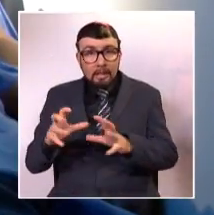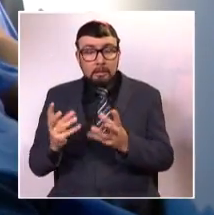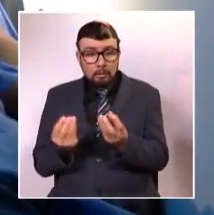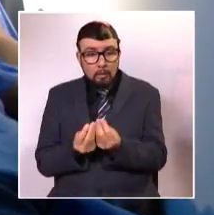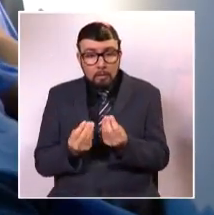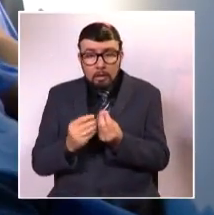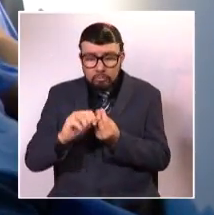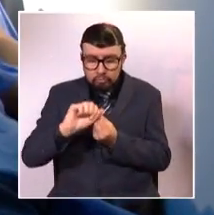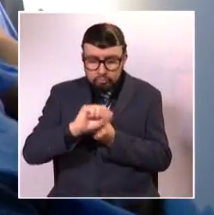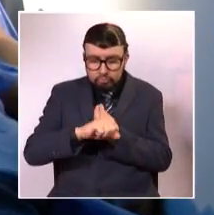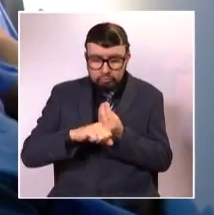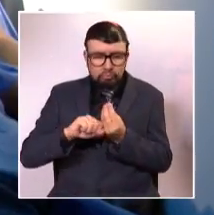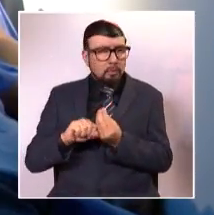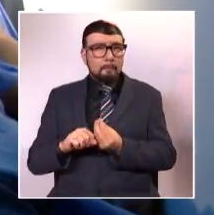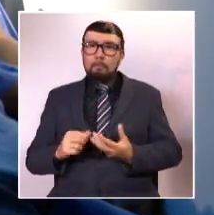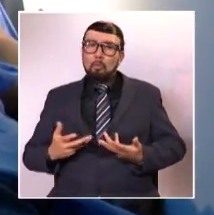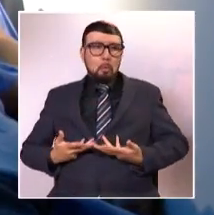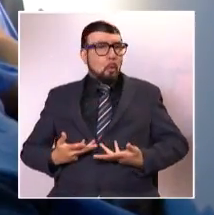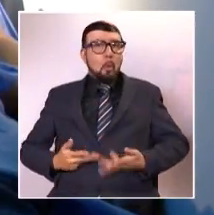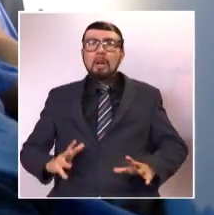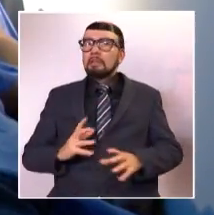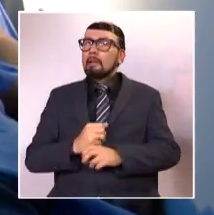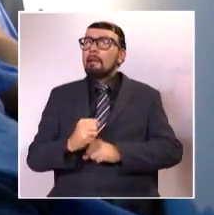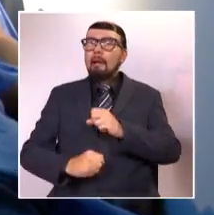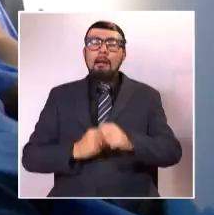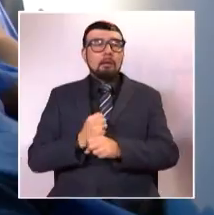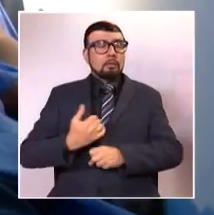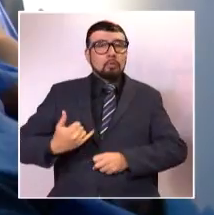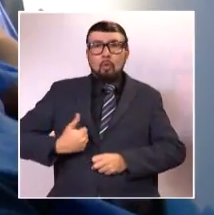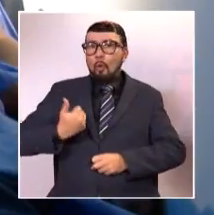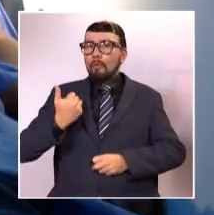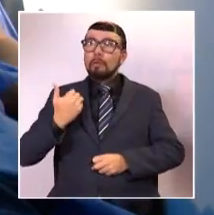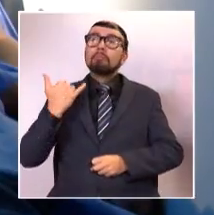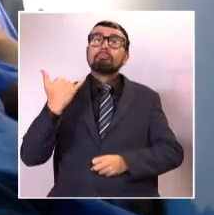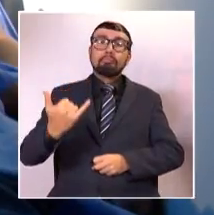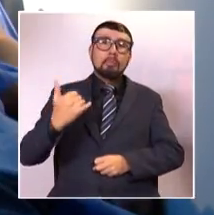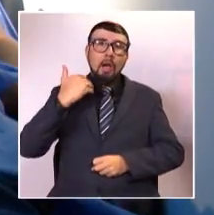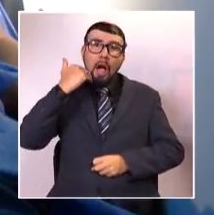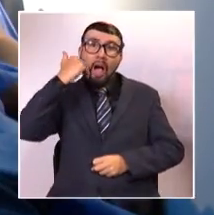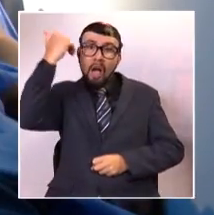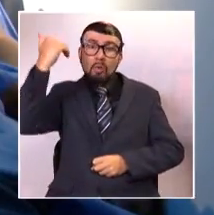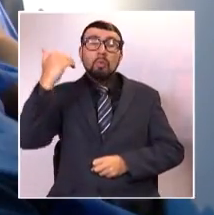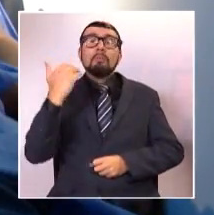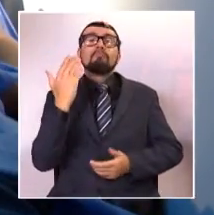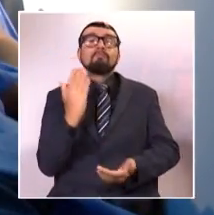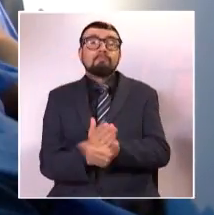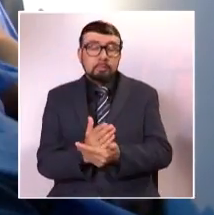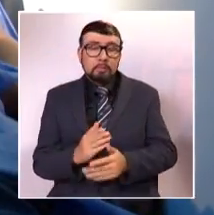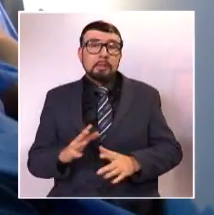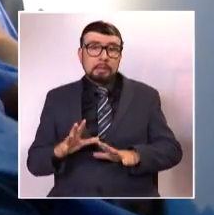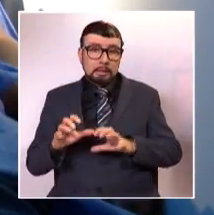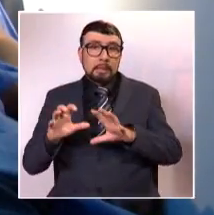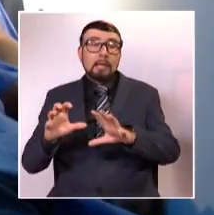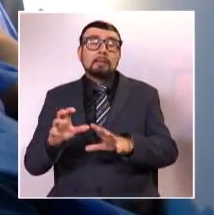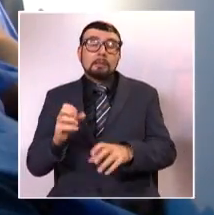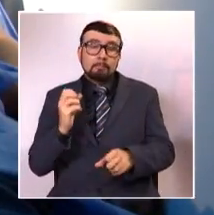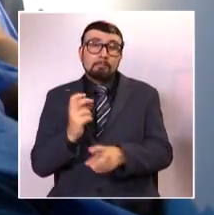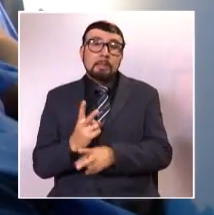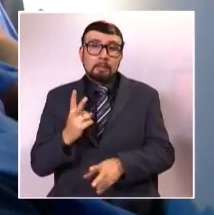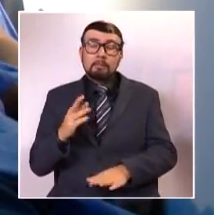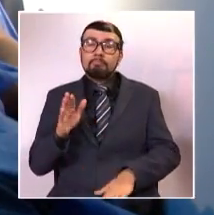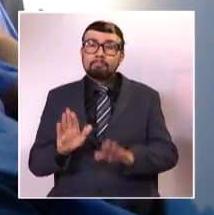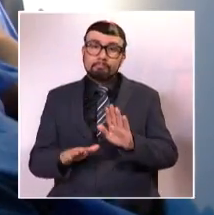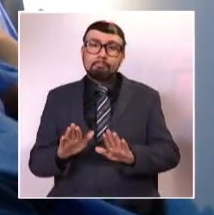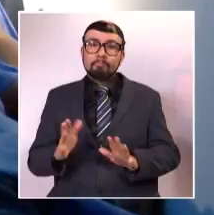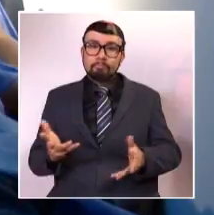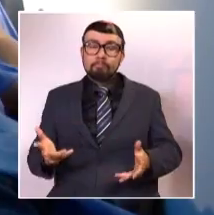tiene, digamos, respeto por la edad, y se ha visto en jóvenes incluso cánceres que han sido muy agresivos,